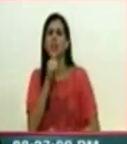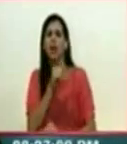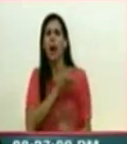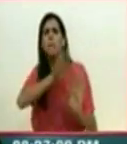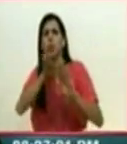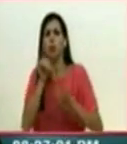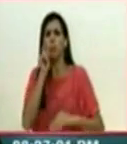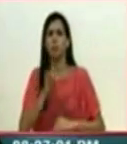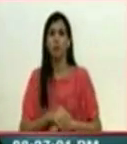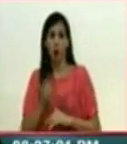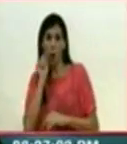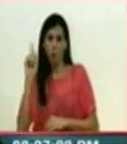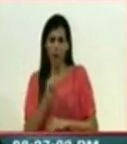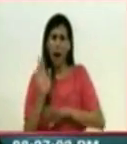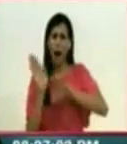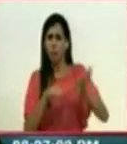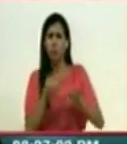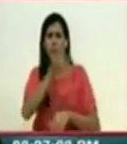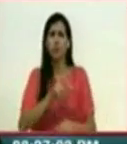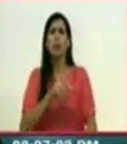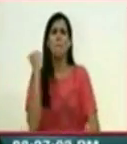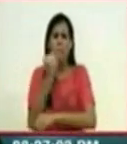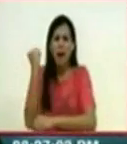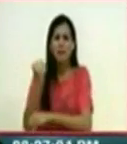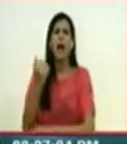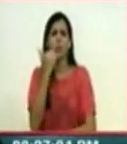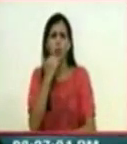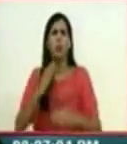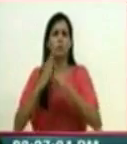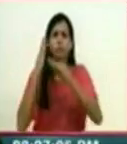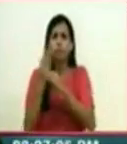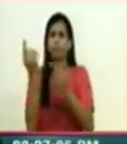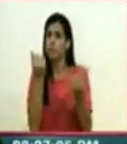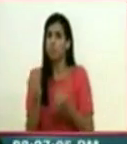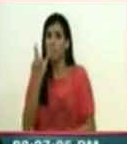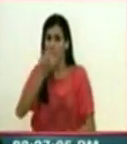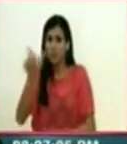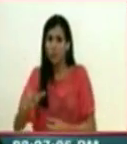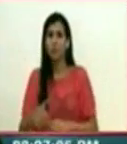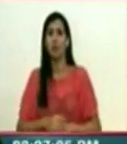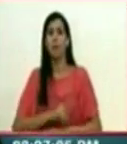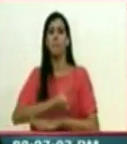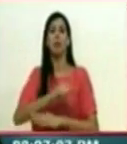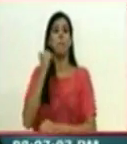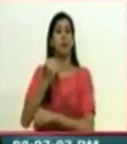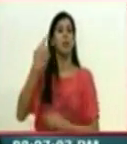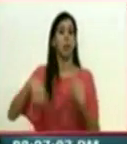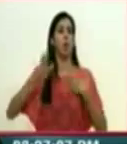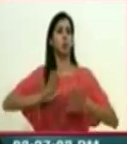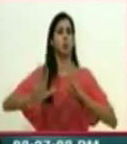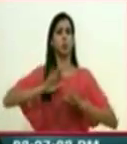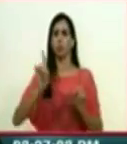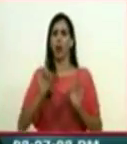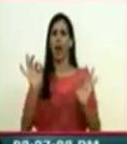defendiendo criminales, asesinos, gente que sabotea la economía, gente que ordena crímenes y después evade su